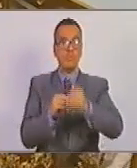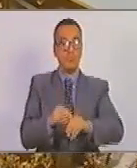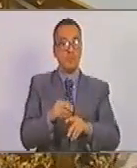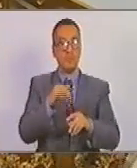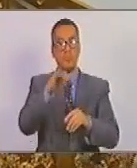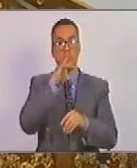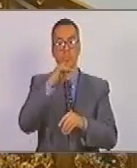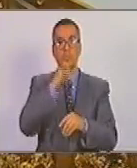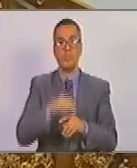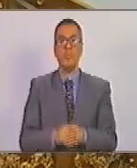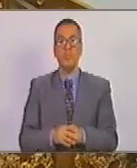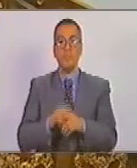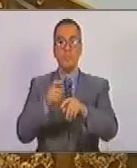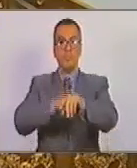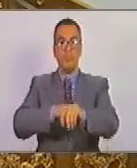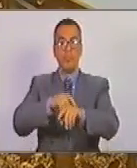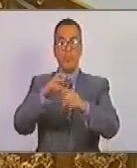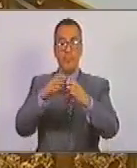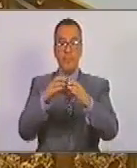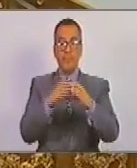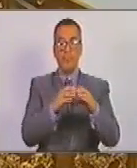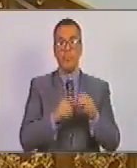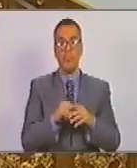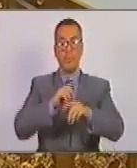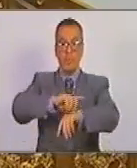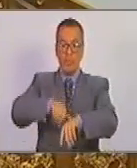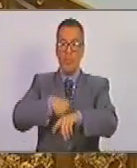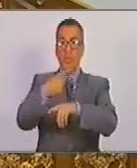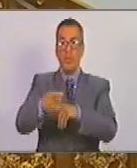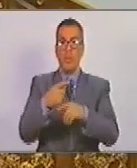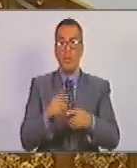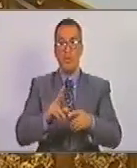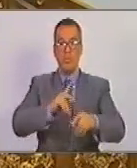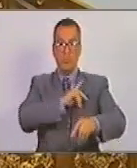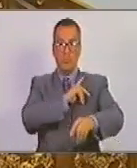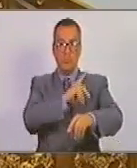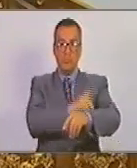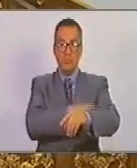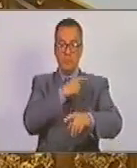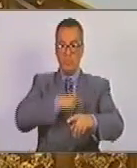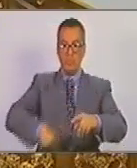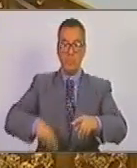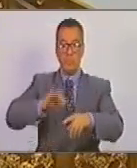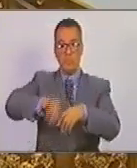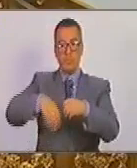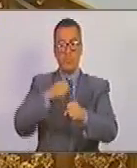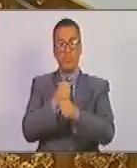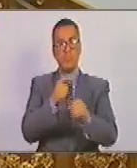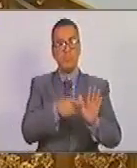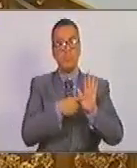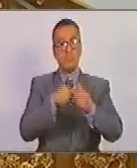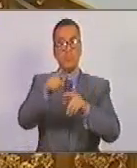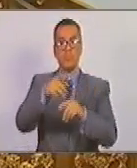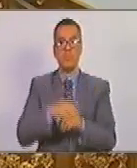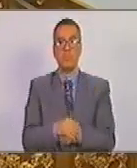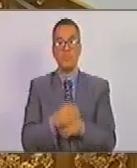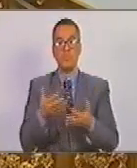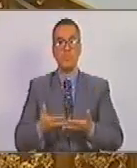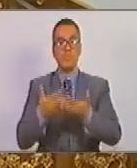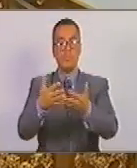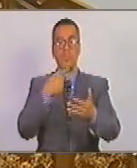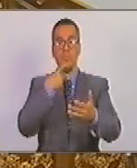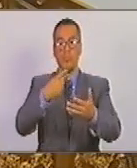pronunciamiento sobre el carácter orgánico, para luego remitirla al Poder Ejecutivo a los fines de su promulgación. El presidente